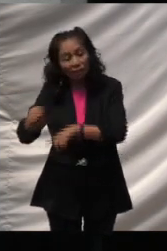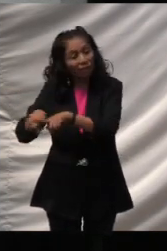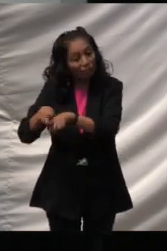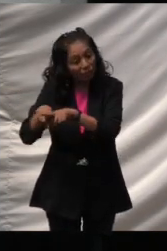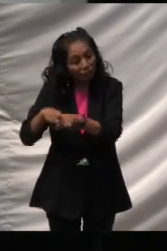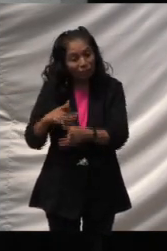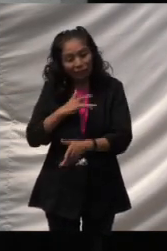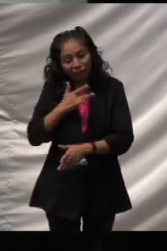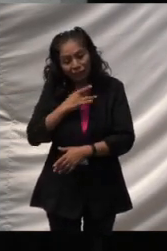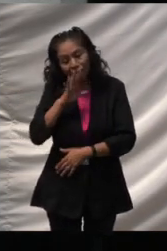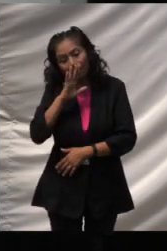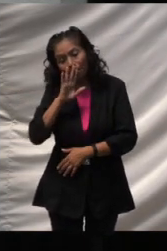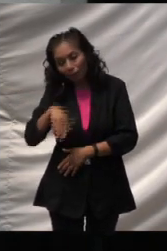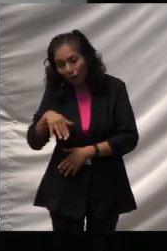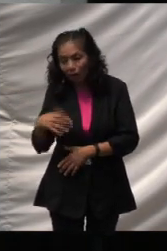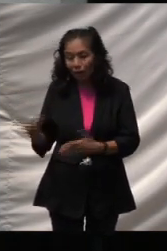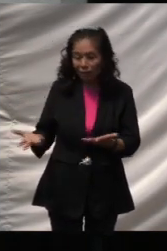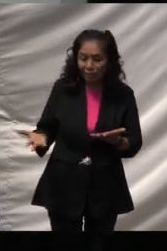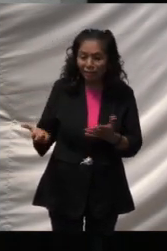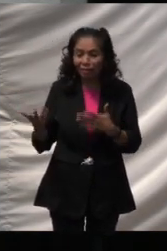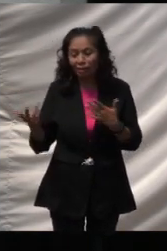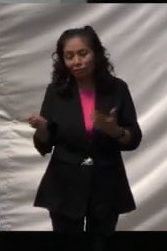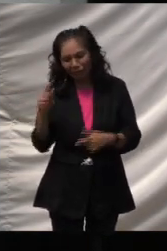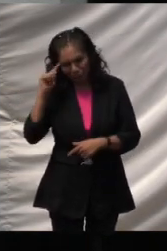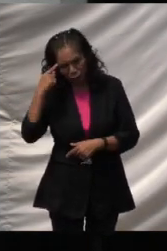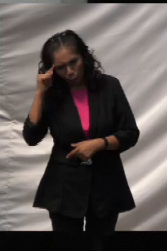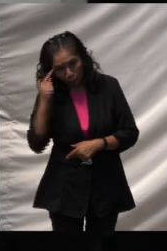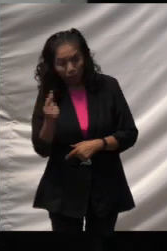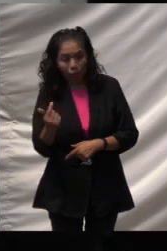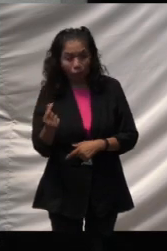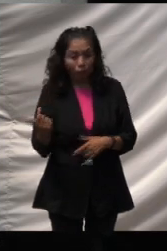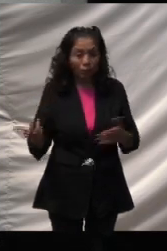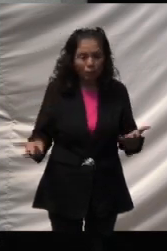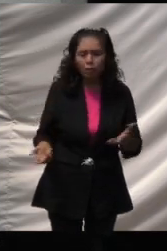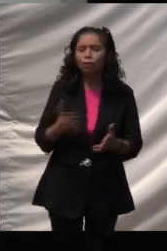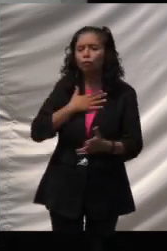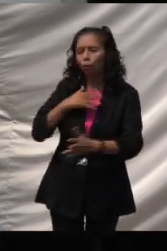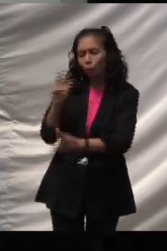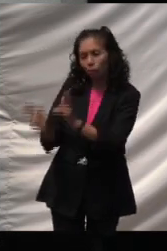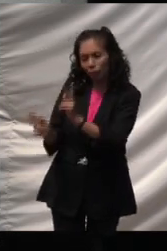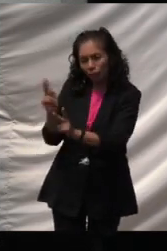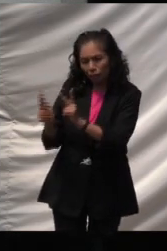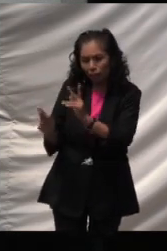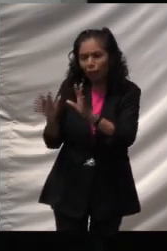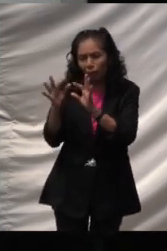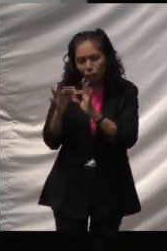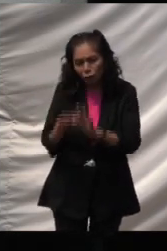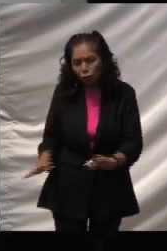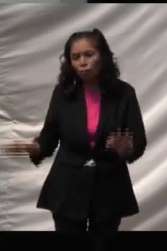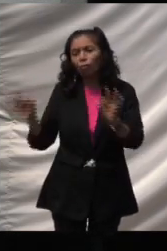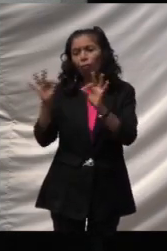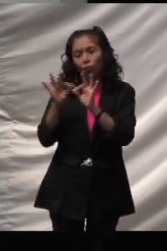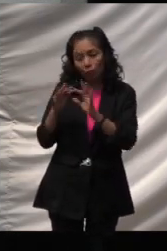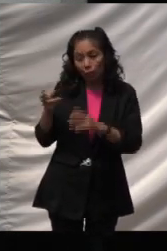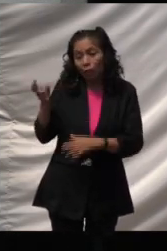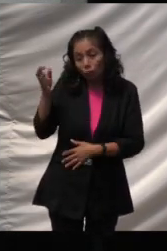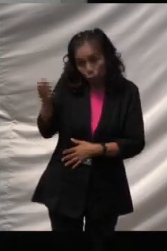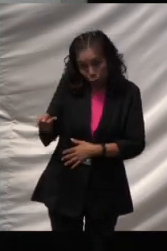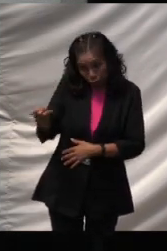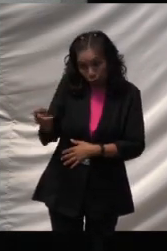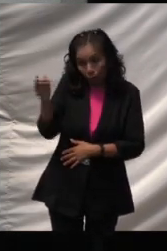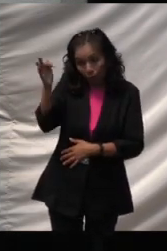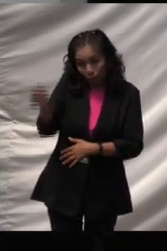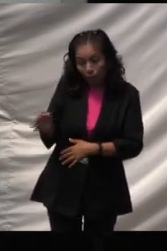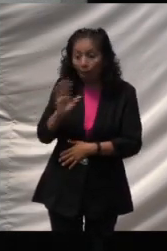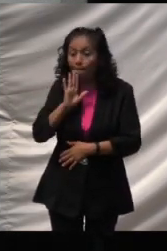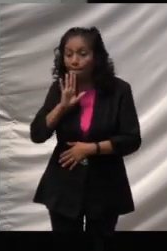vez estaba enojado por cómo lo habían tratado mis papás. Platiqué con él y le hice ver que de alguna manera tenía que aceptar que lo que había